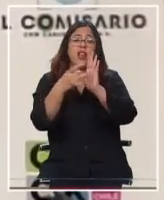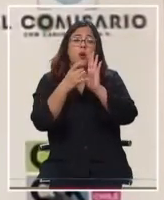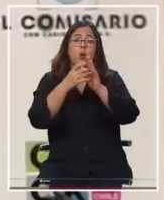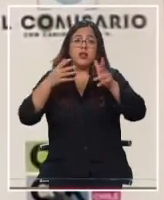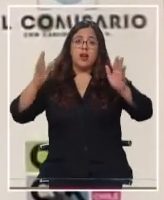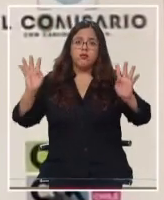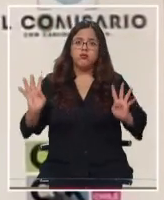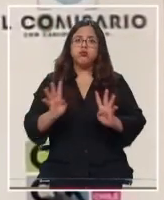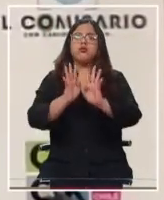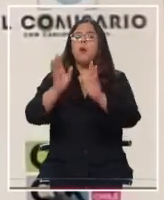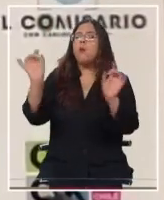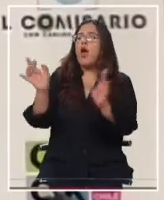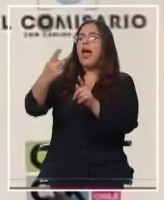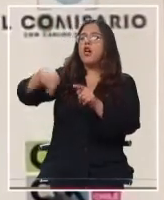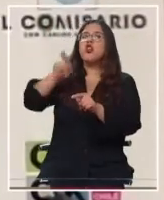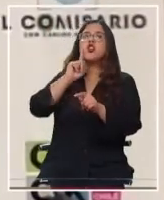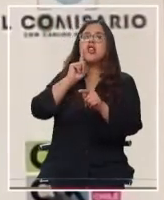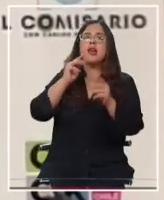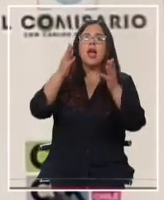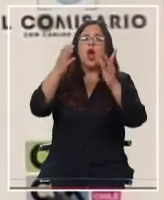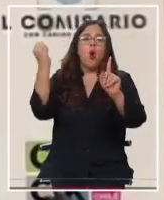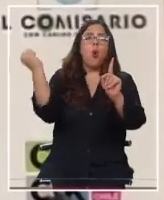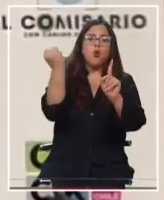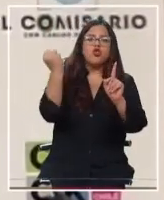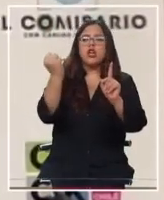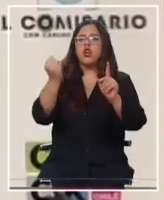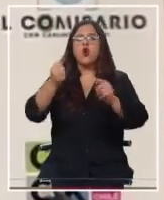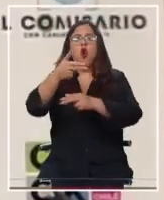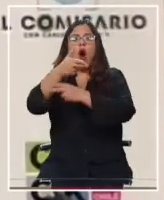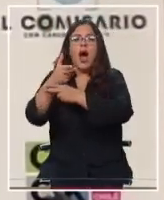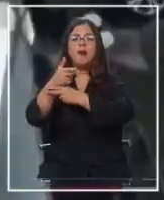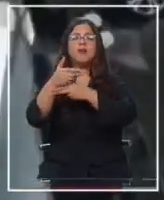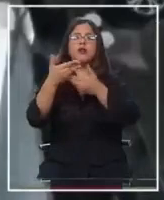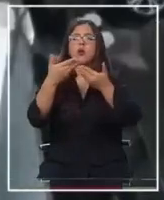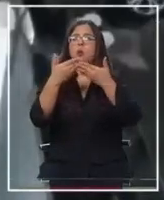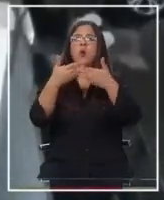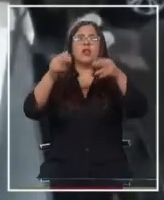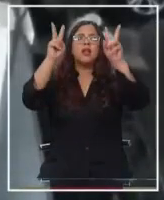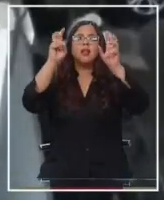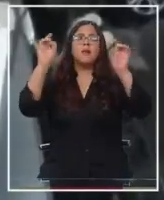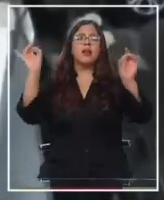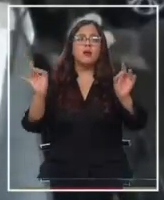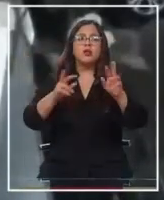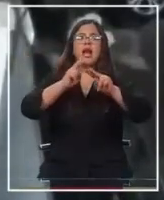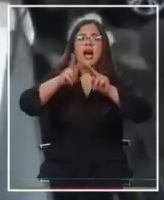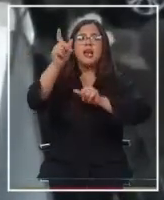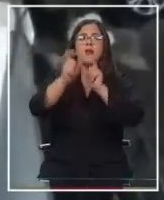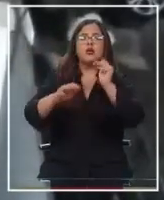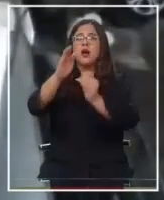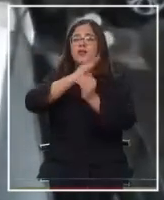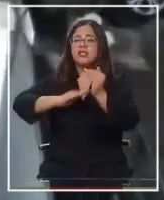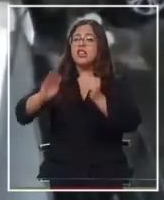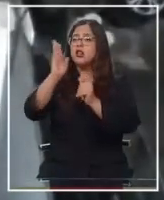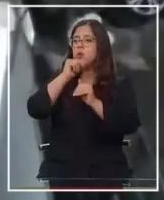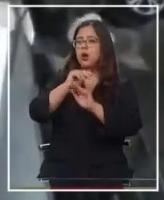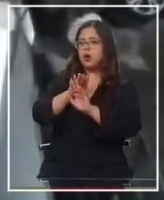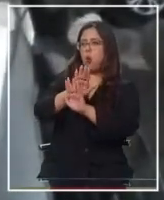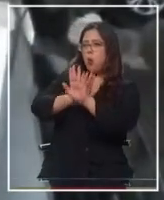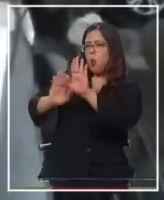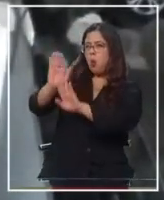armas de fuego, pueden estar portando armas cortantes y por lo tanto cualquier actividad que salgan a hacer los vecinos sin ninguna